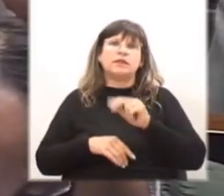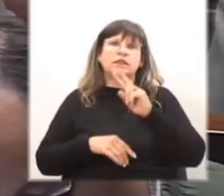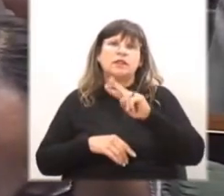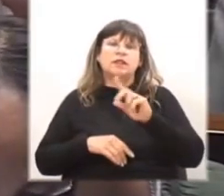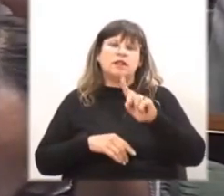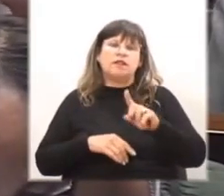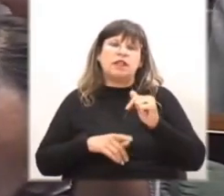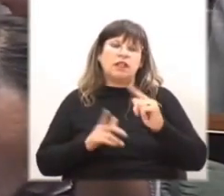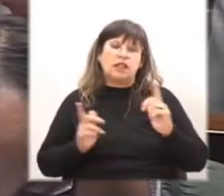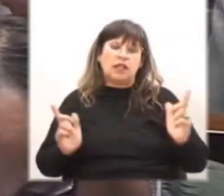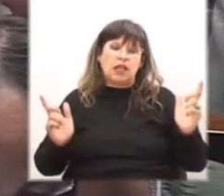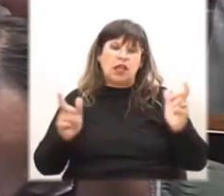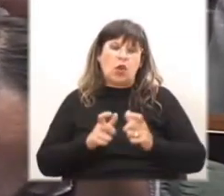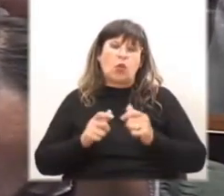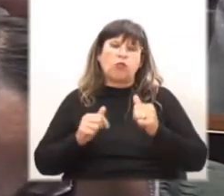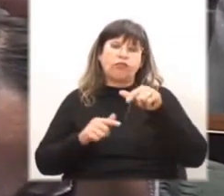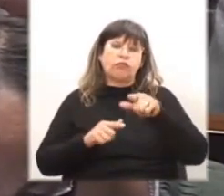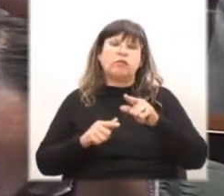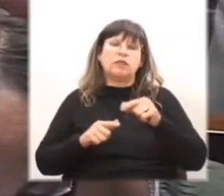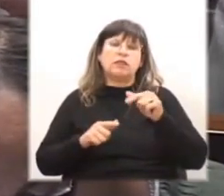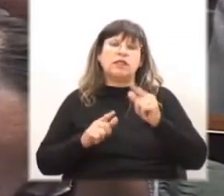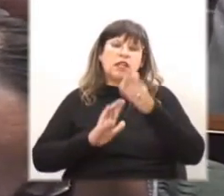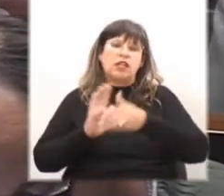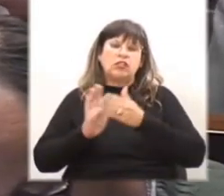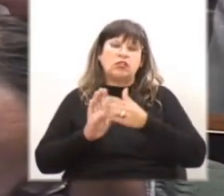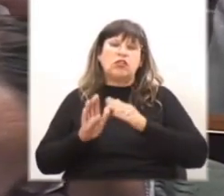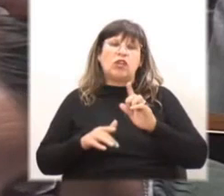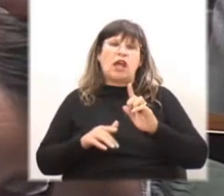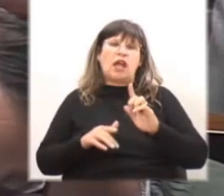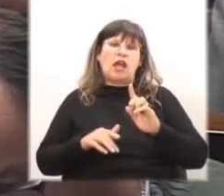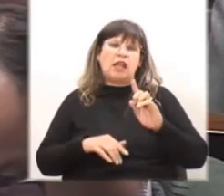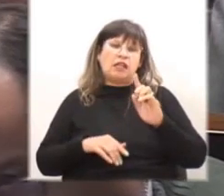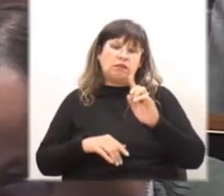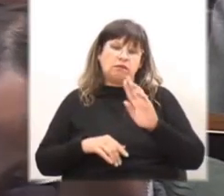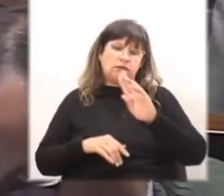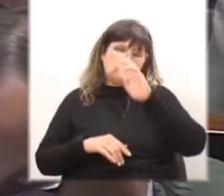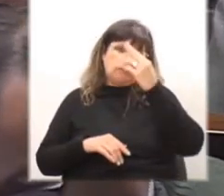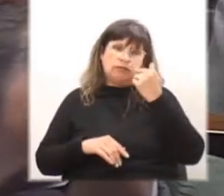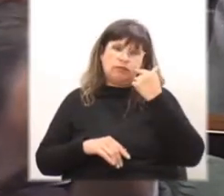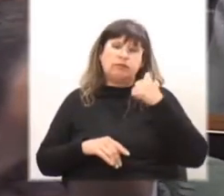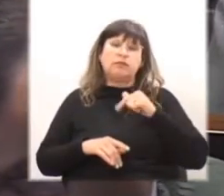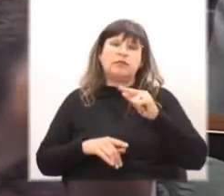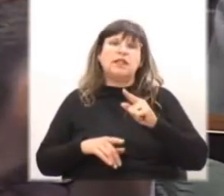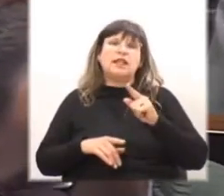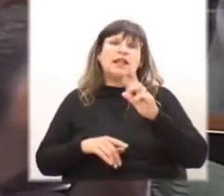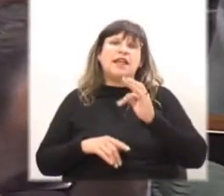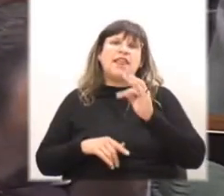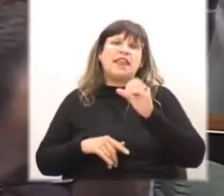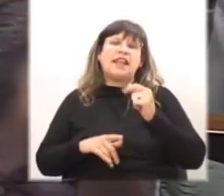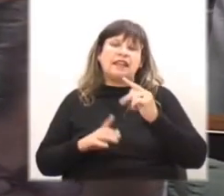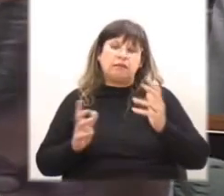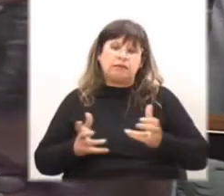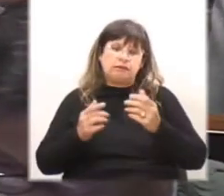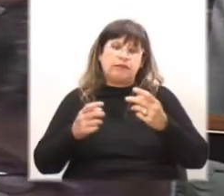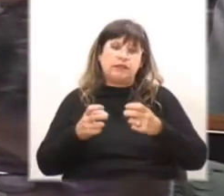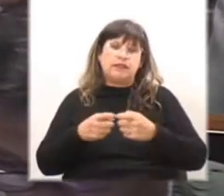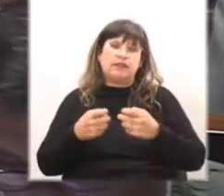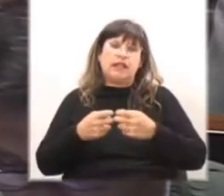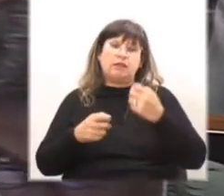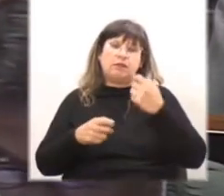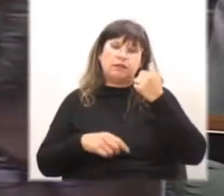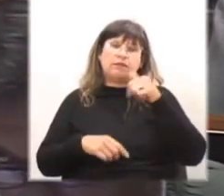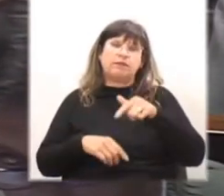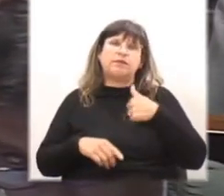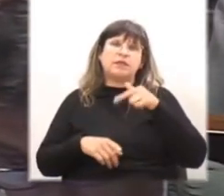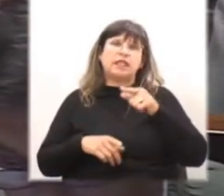21º Encuentro Internacional de Turismo Termal, Salud y Bienestar, denominado Termatalia 2023. Y aquí queremos